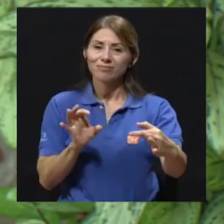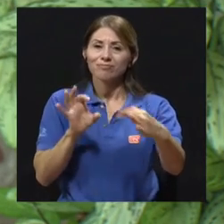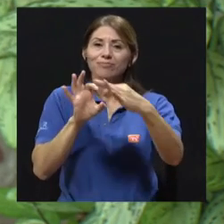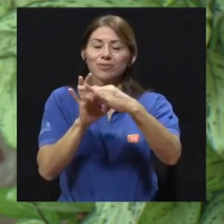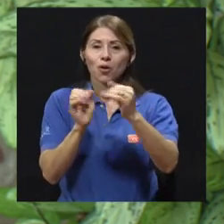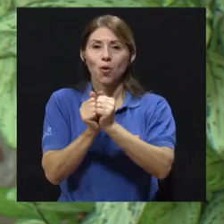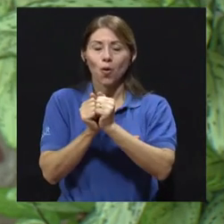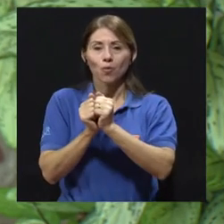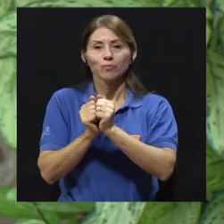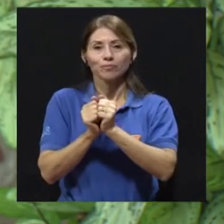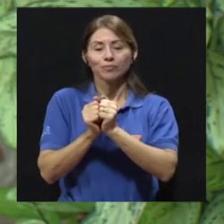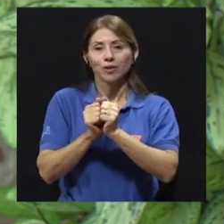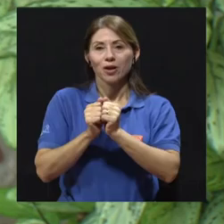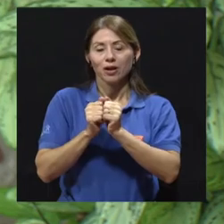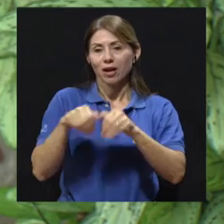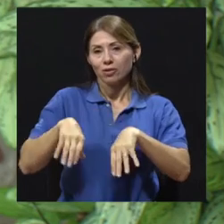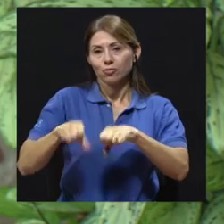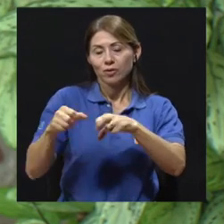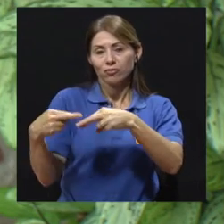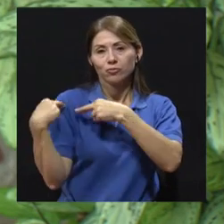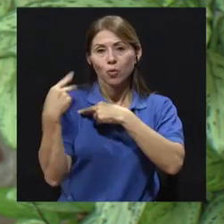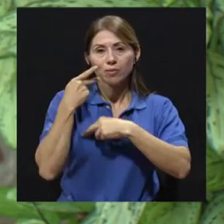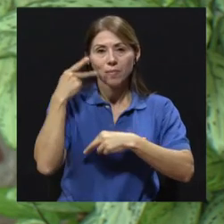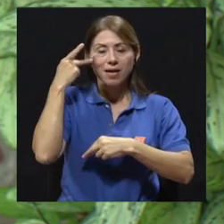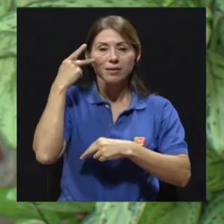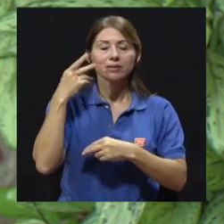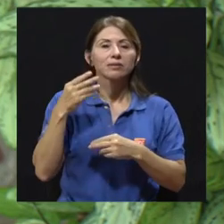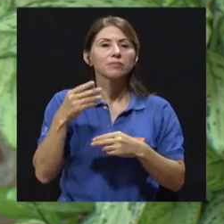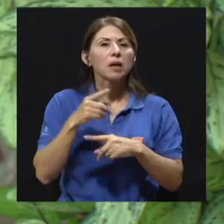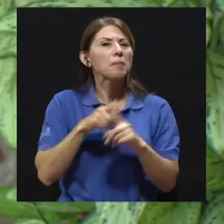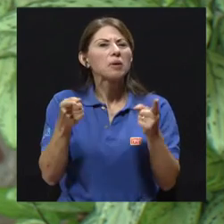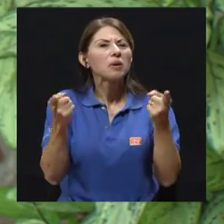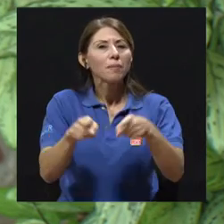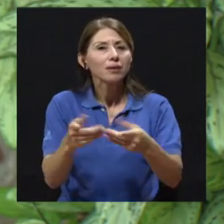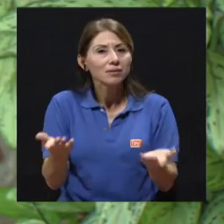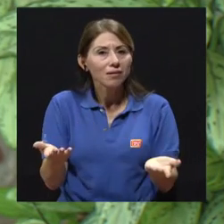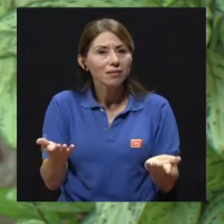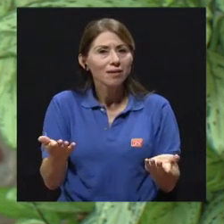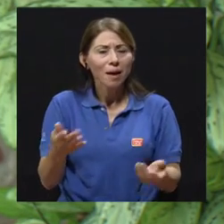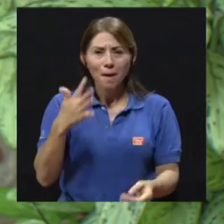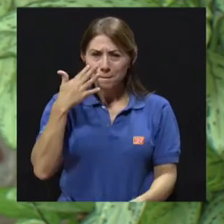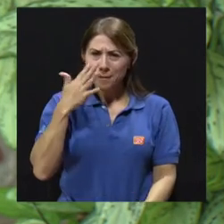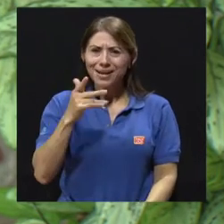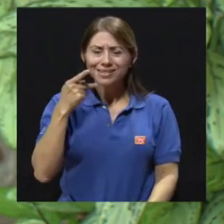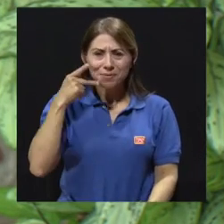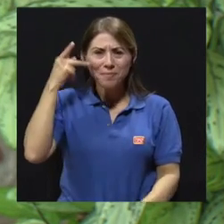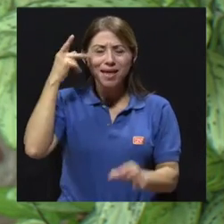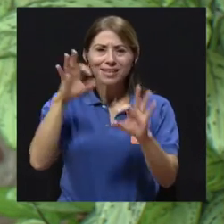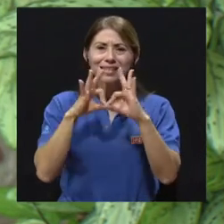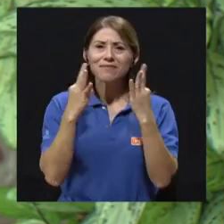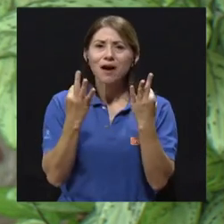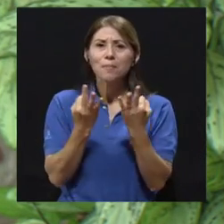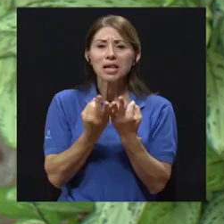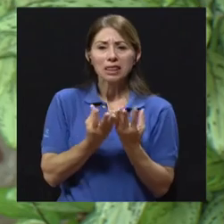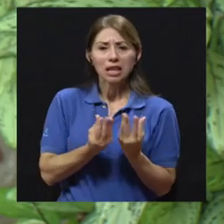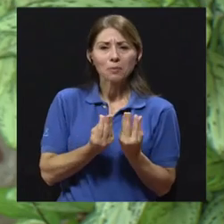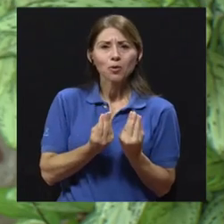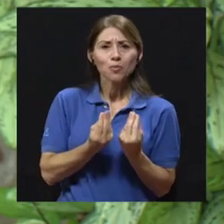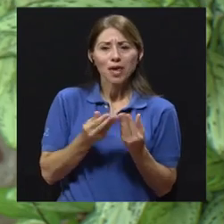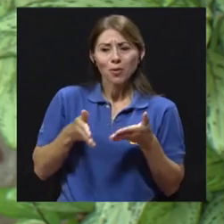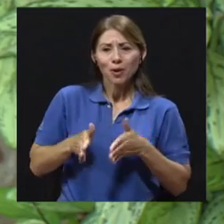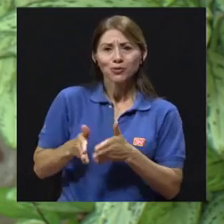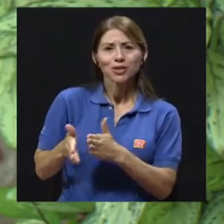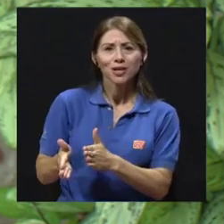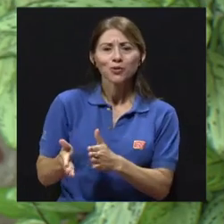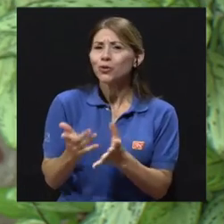paternidad responsable. ¿Qué pasa con esto? Pareciera que los padres de familia les tenemos miedo a los hijos al